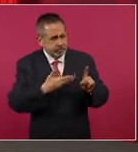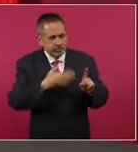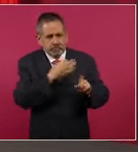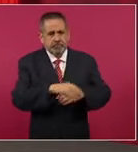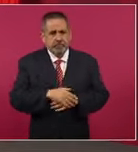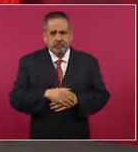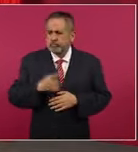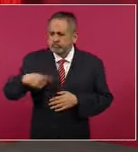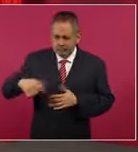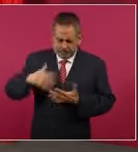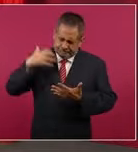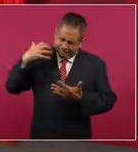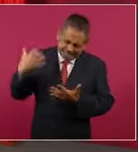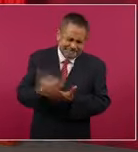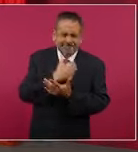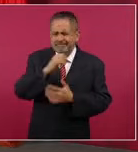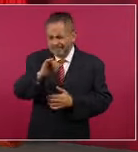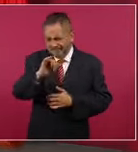vamos a ganar,